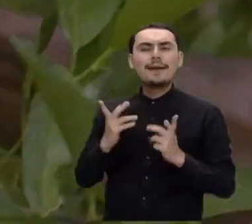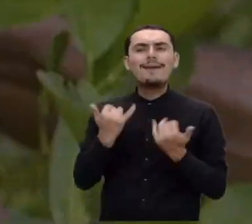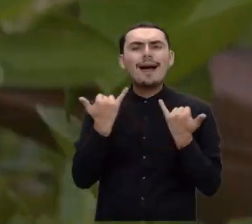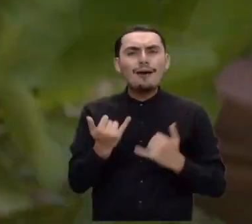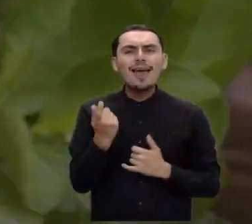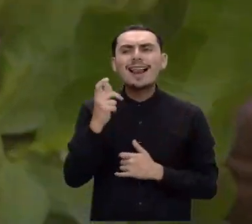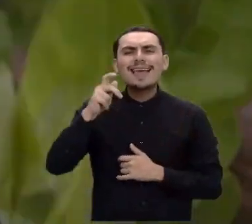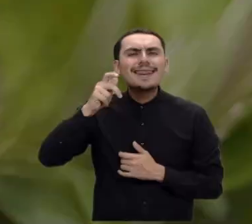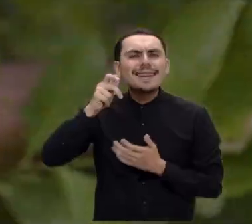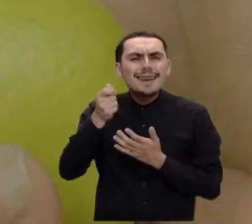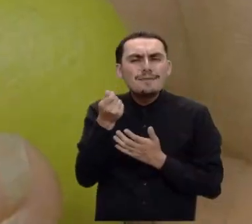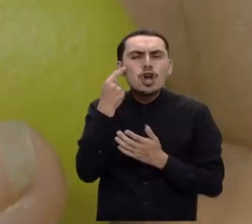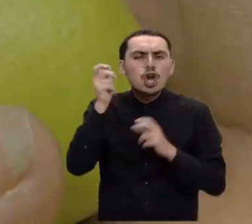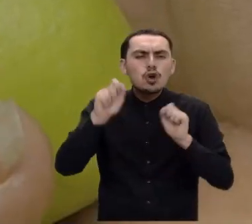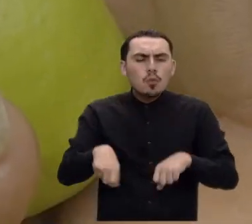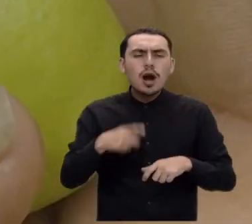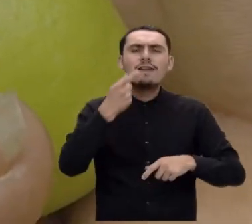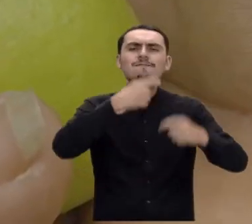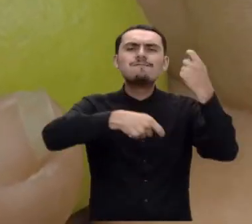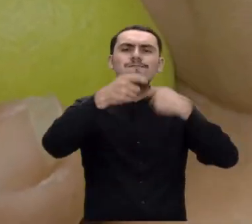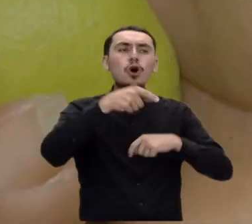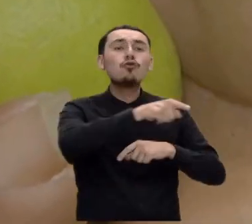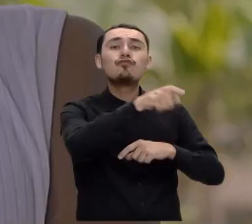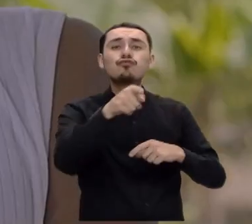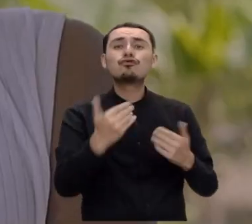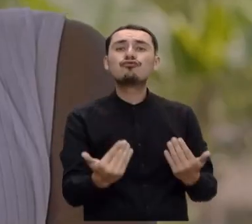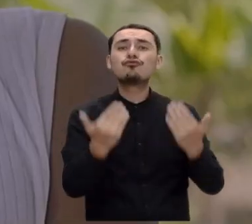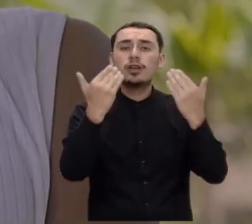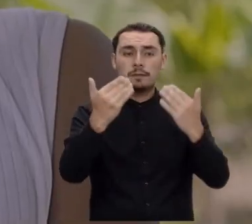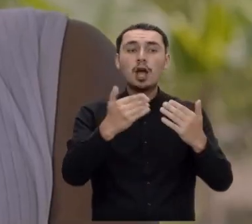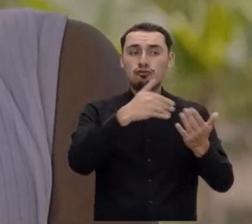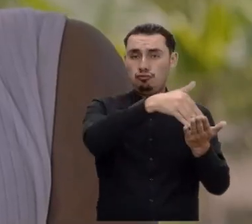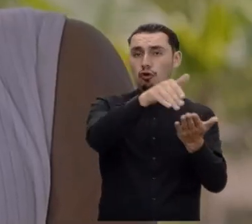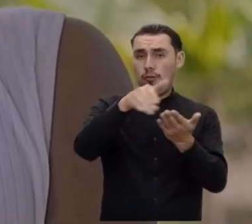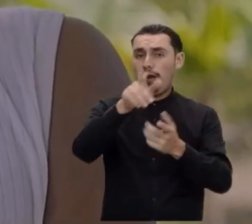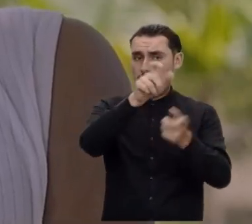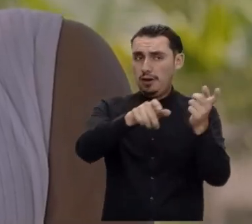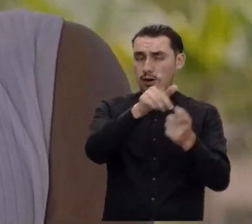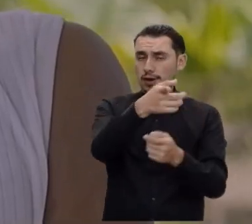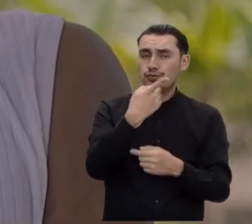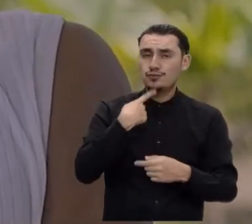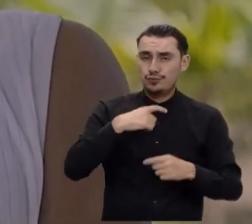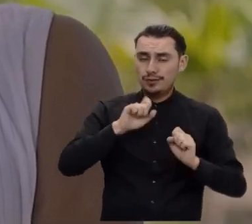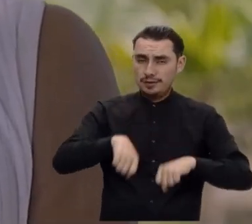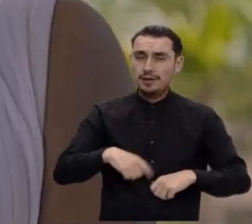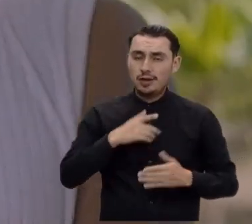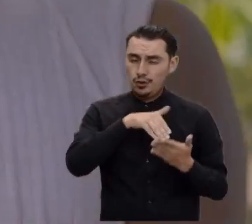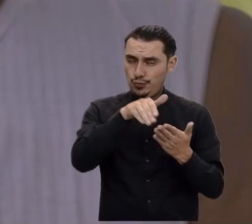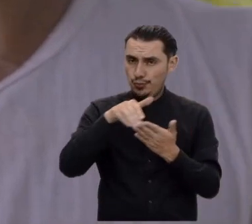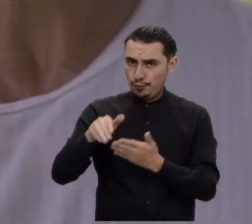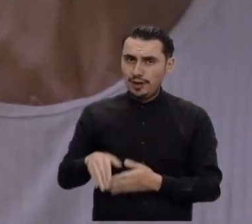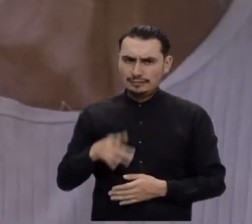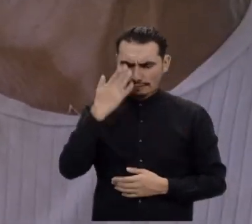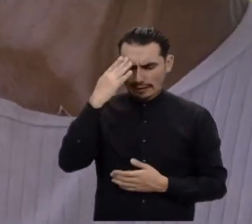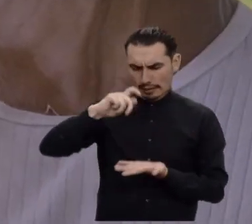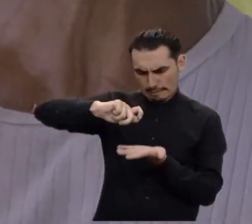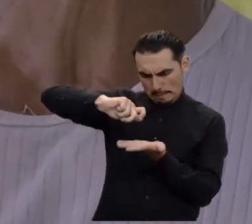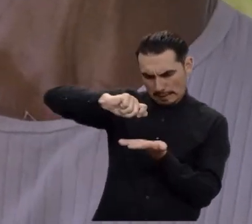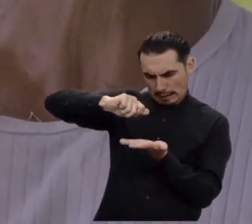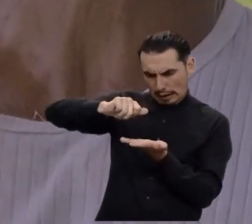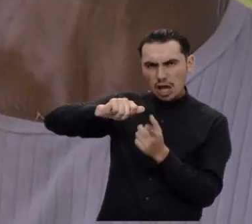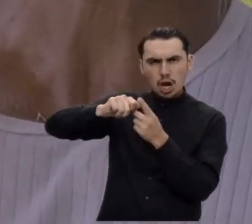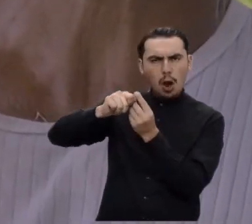limón aquí es criollo y es un buen mercado, lo compran bastante, pues es buen. Tiene buen